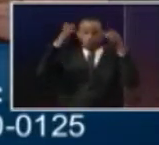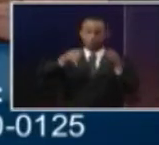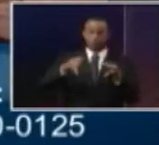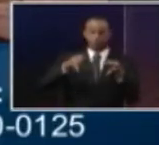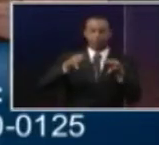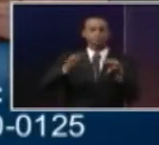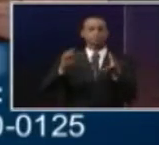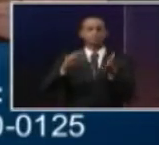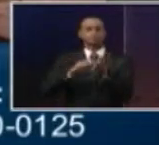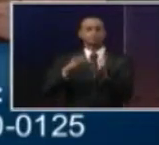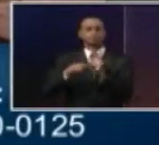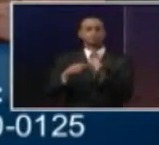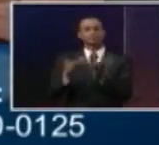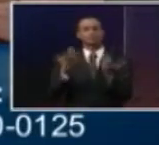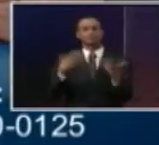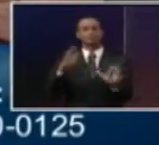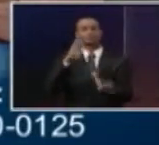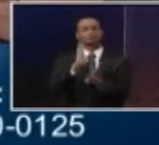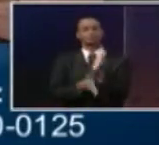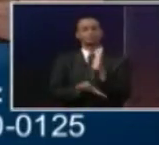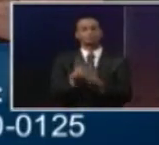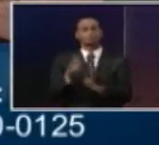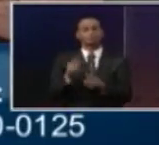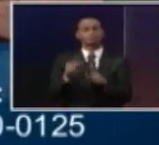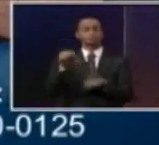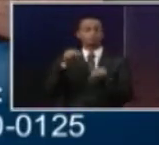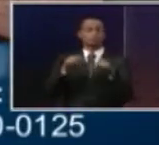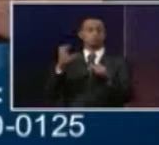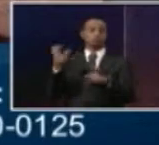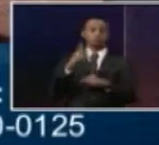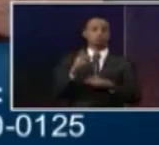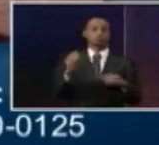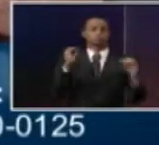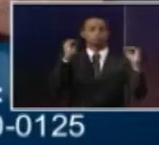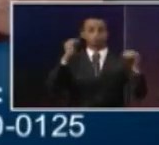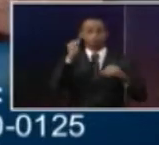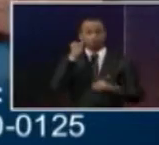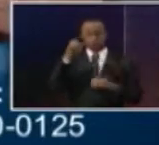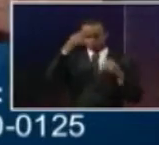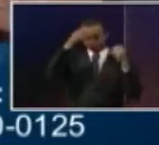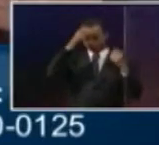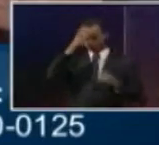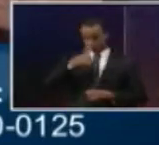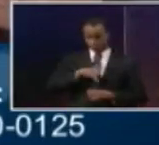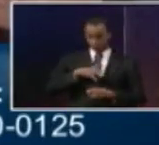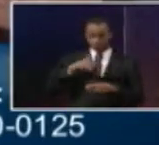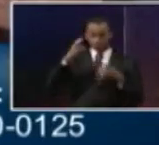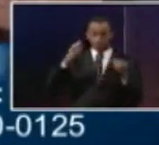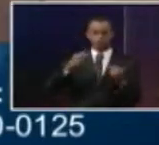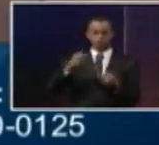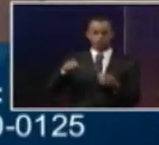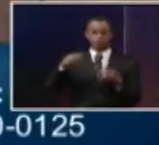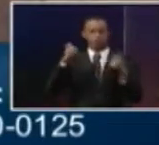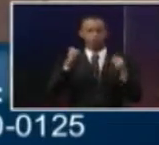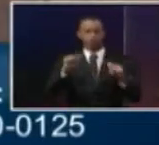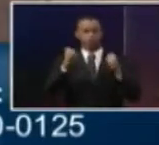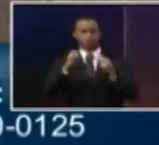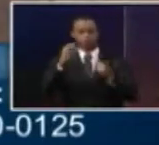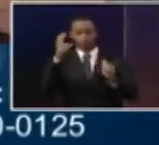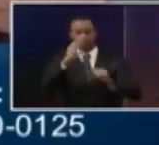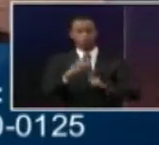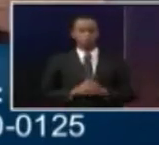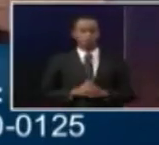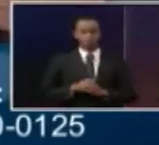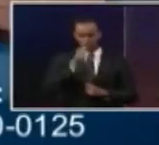pero cuando toman la decisión, ya simplemente ya no está volviendo atrás y te están buscando. Ahora, si el hombre la dejó, sí ella te están buscando. El hombre lo que